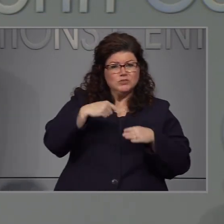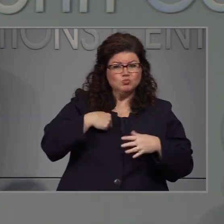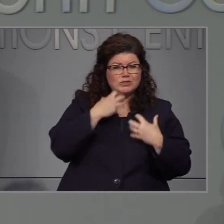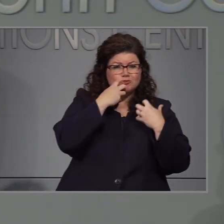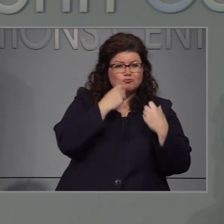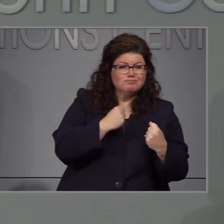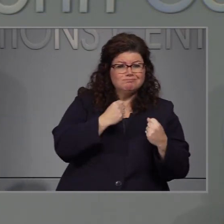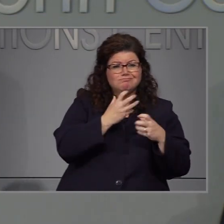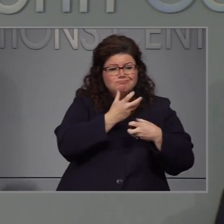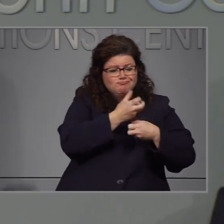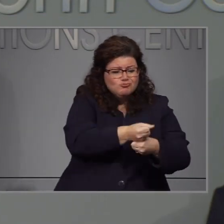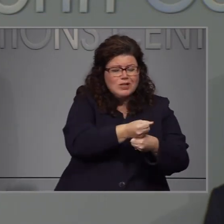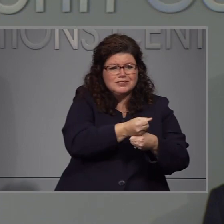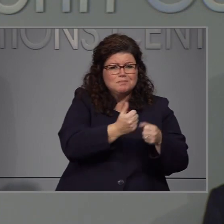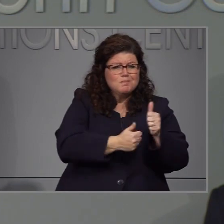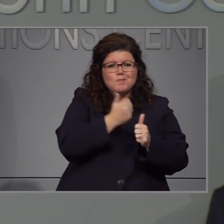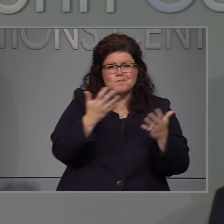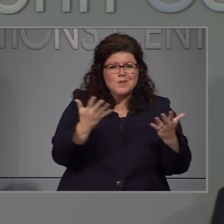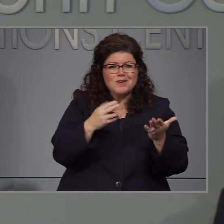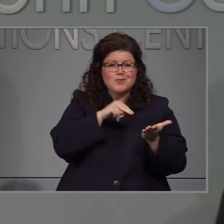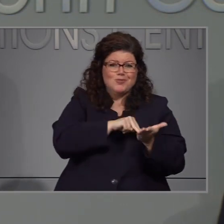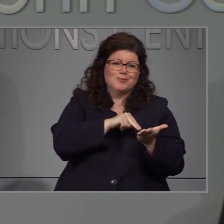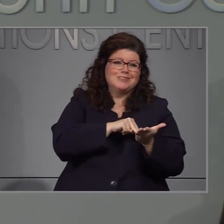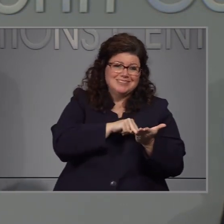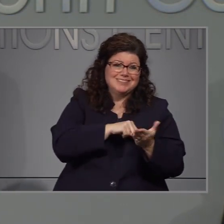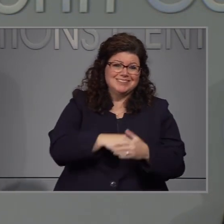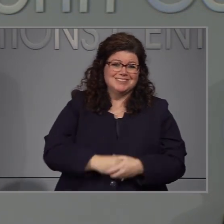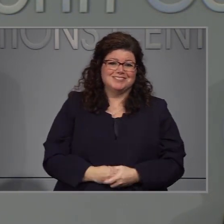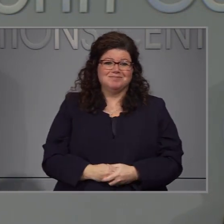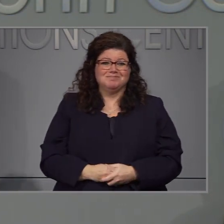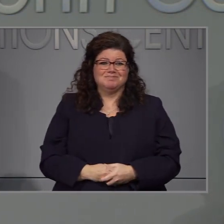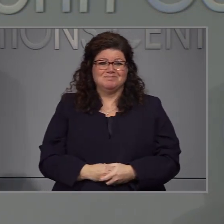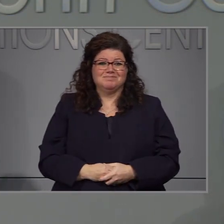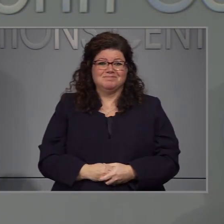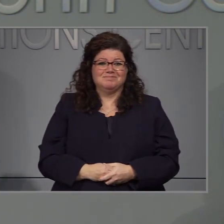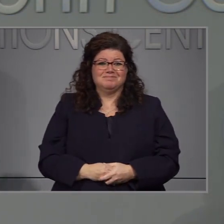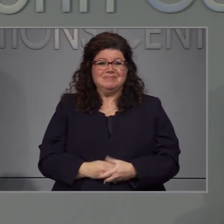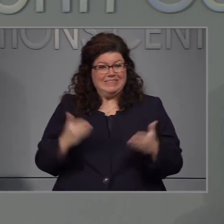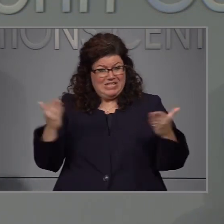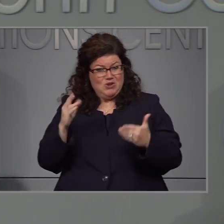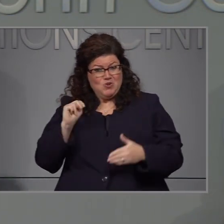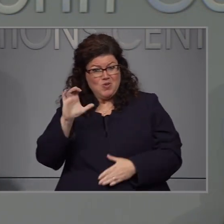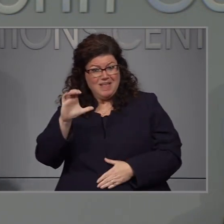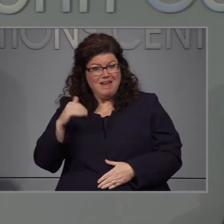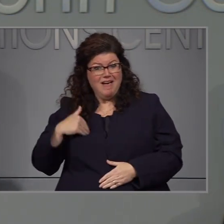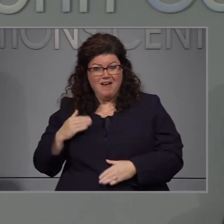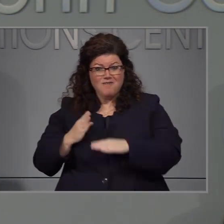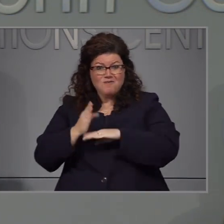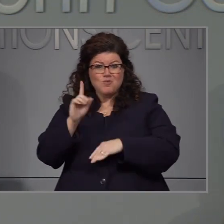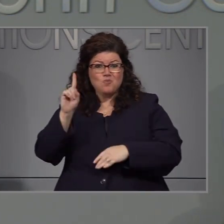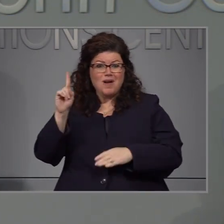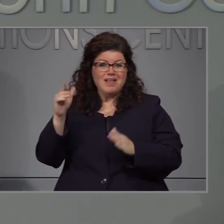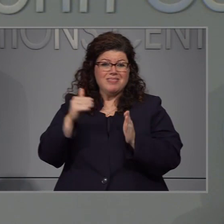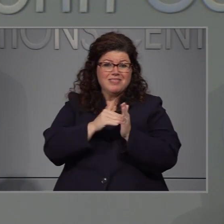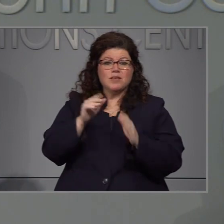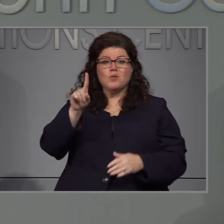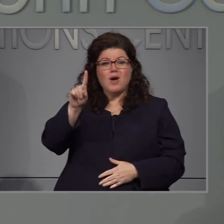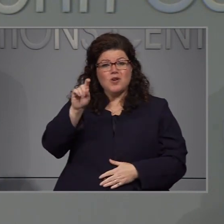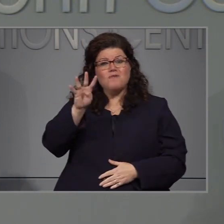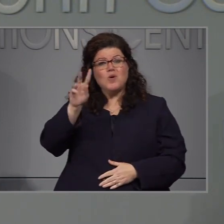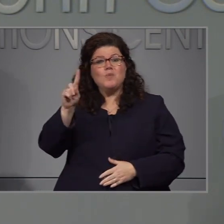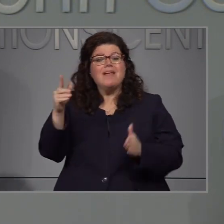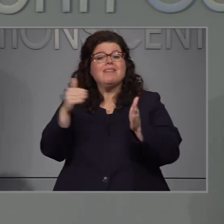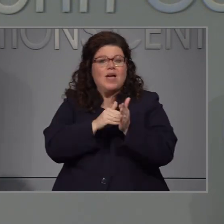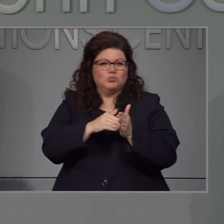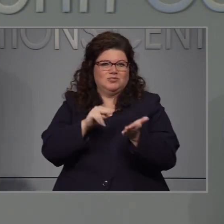Estados Unidos. Los más de 141,000 enfermeros y enfermeras registrados que cuidan a la población de nuestro excelente estado.